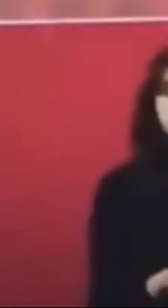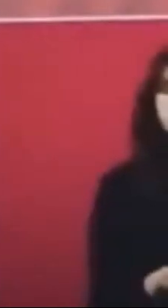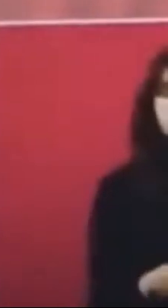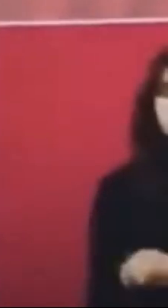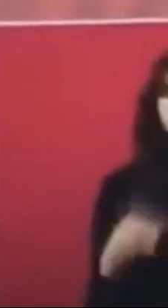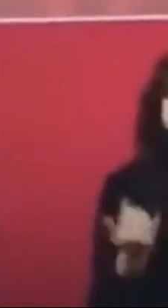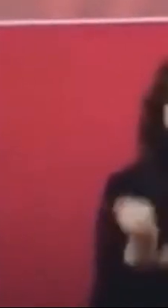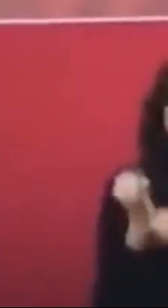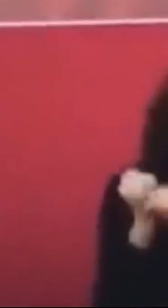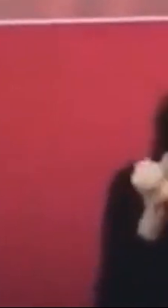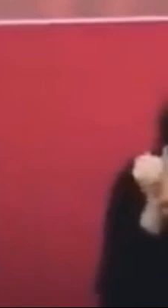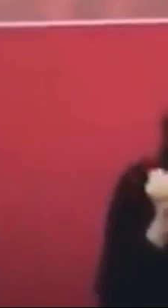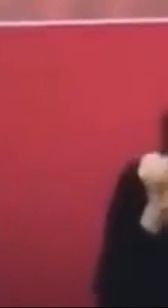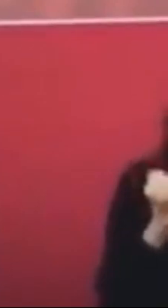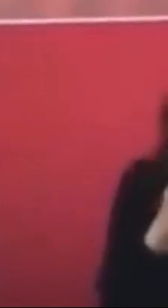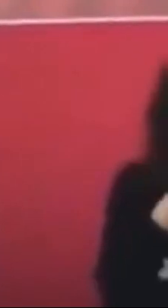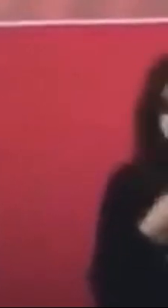si la actitud de los jueces